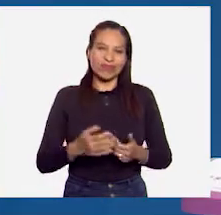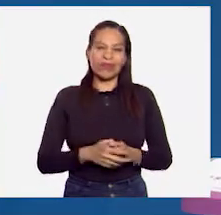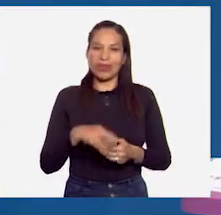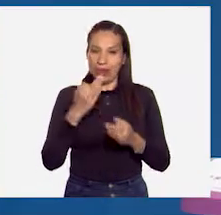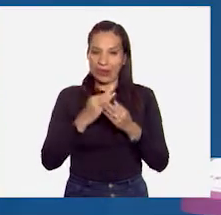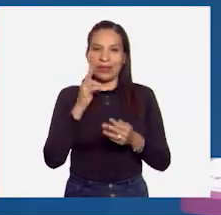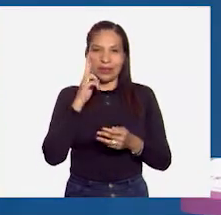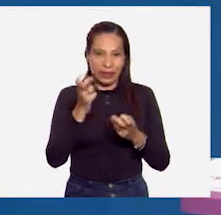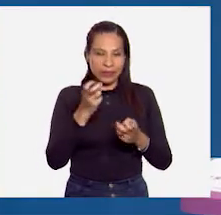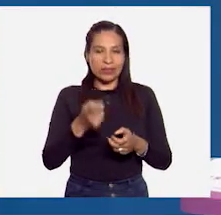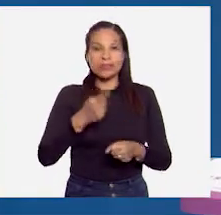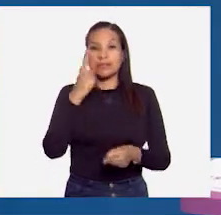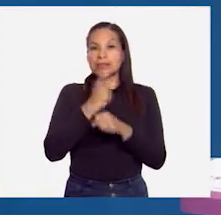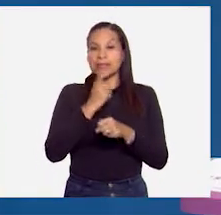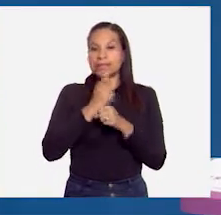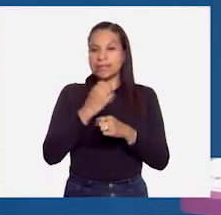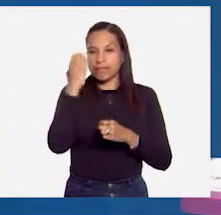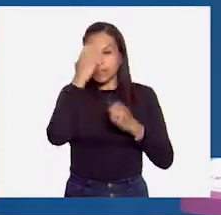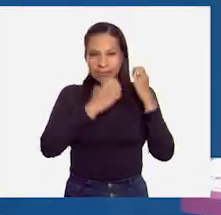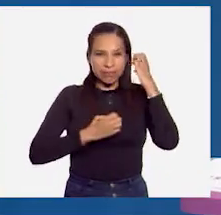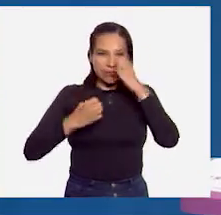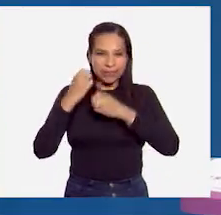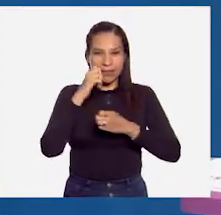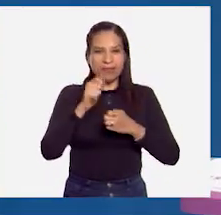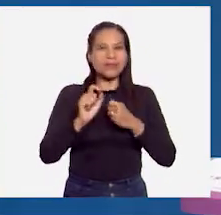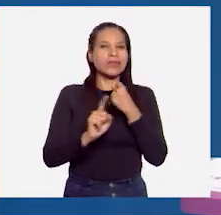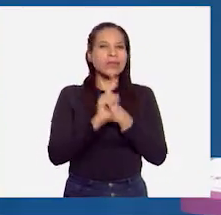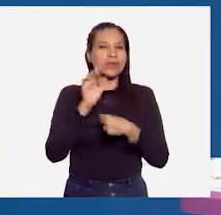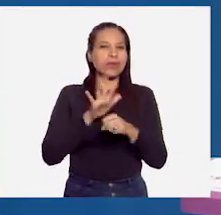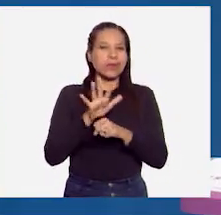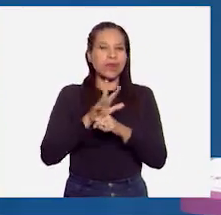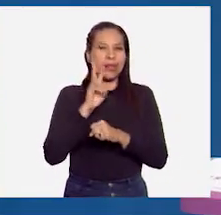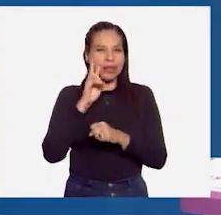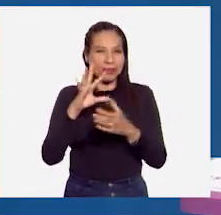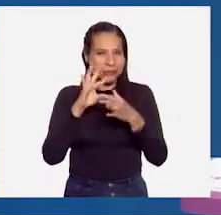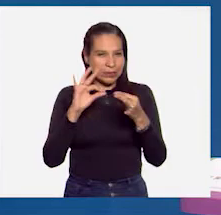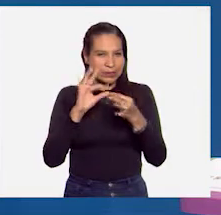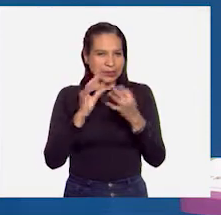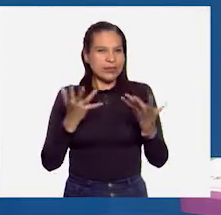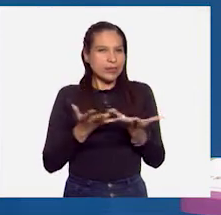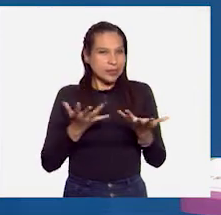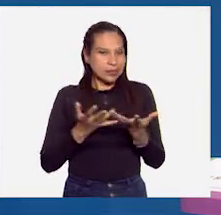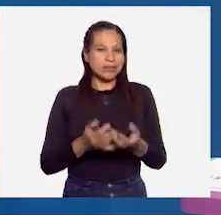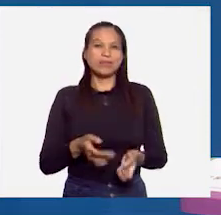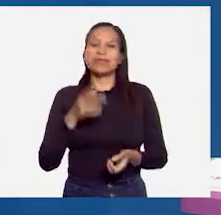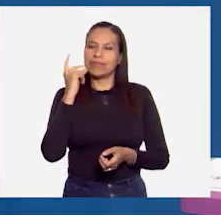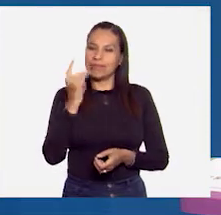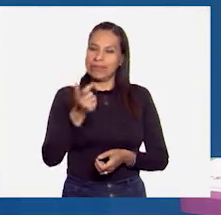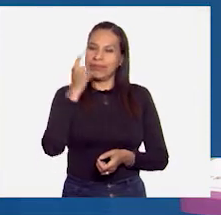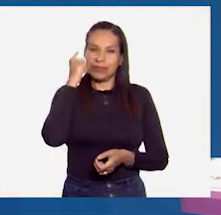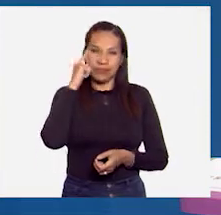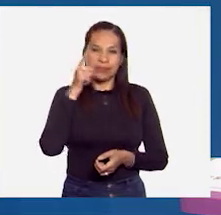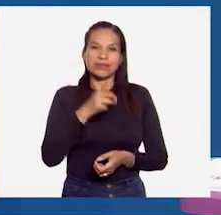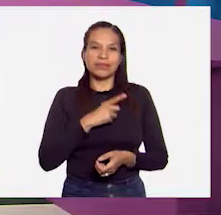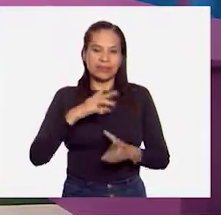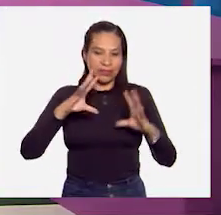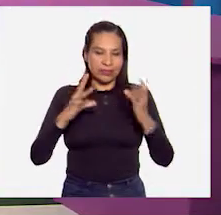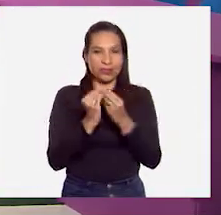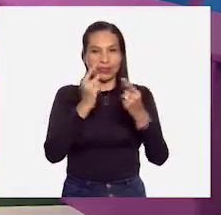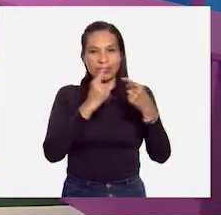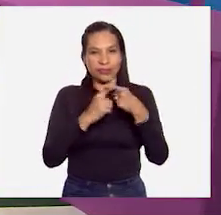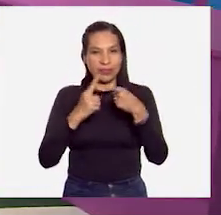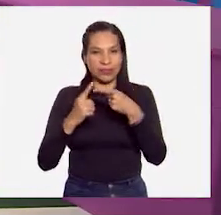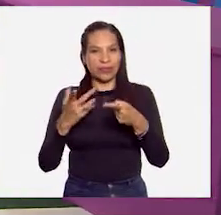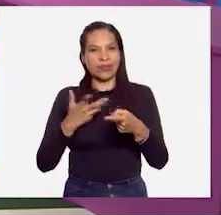Vamos, chicos. Primero analicemos el problema y veamos qué datos vamos a usar. ¡Ay, ya vi! Tenemos que sumar lo